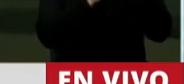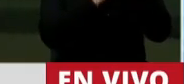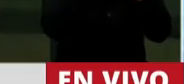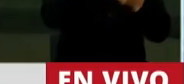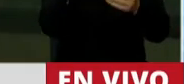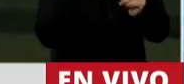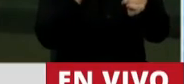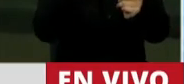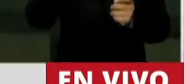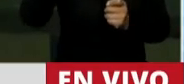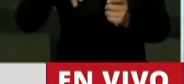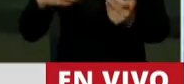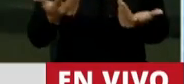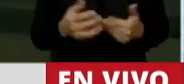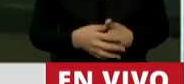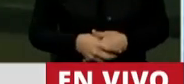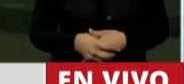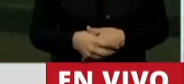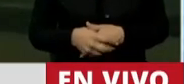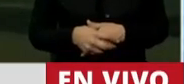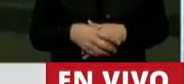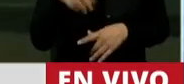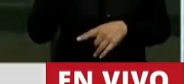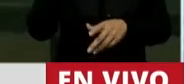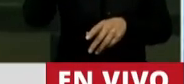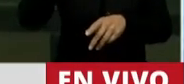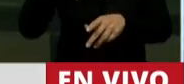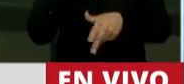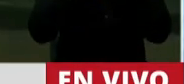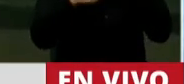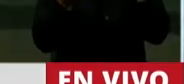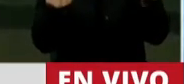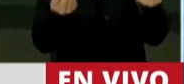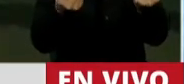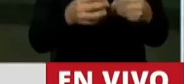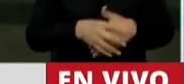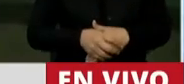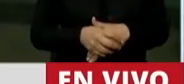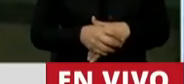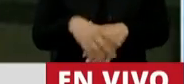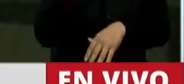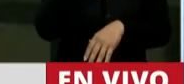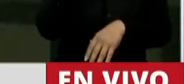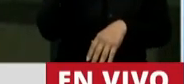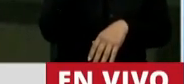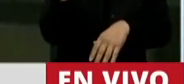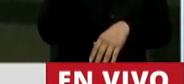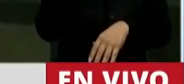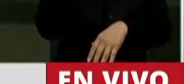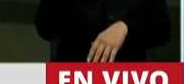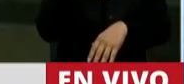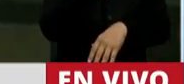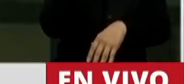Juan Domingo Perón, quien expresara estos conceptos. Dice, el concepto moderno de una